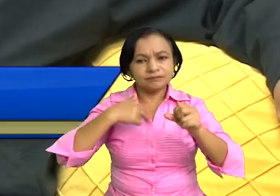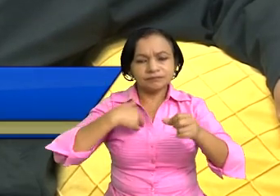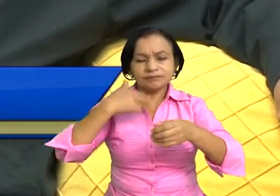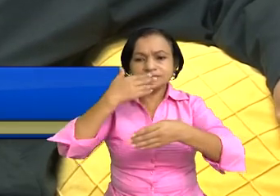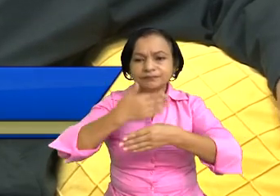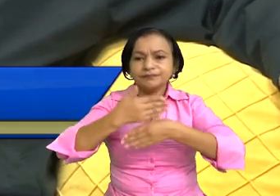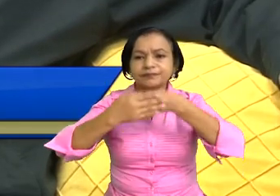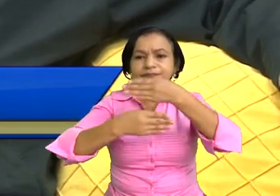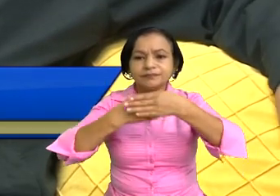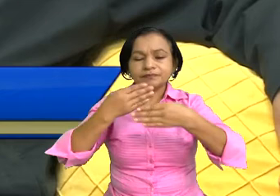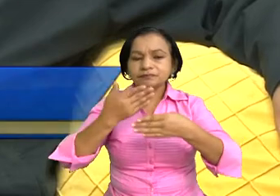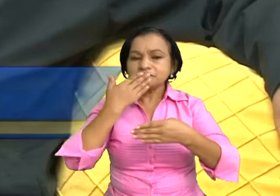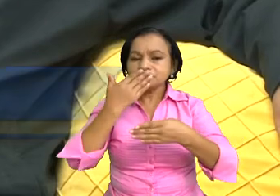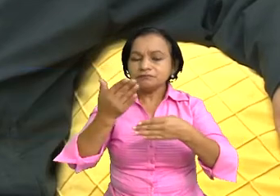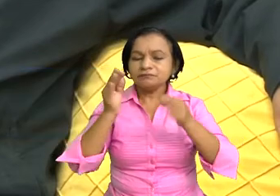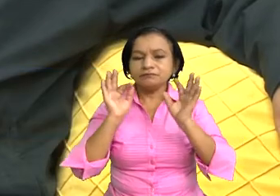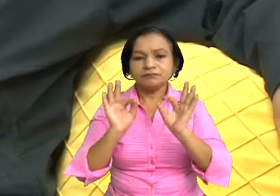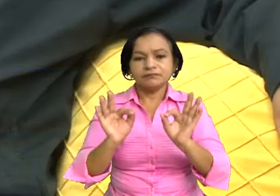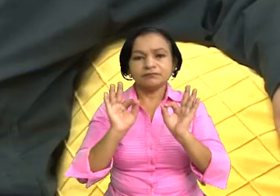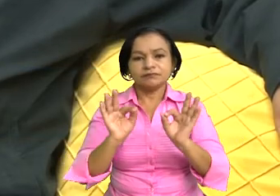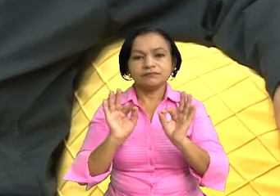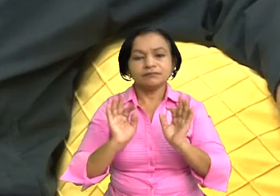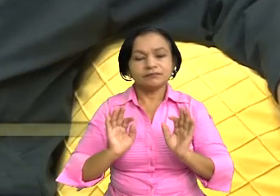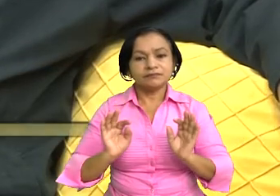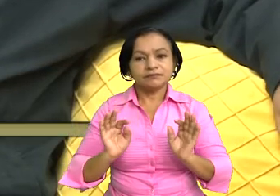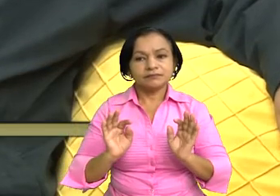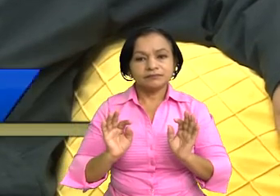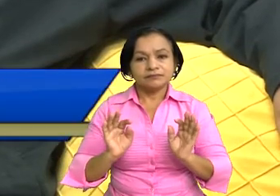están en óptimas condiciones,